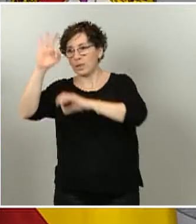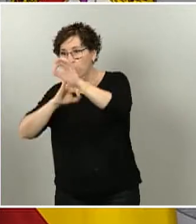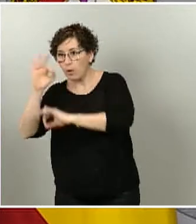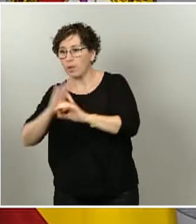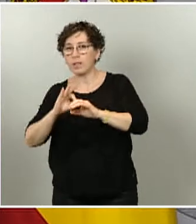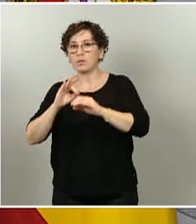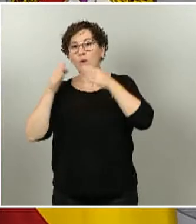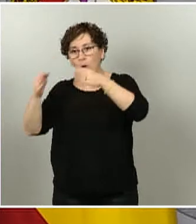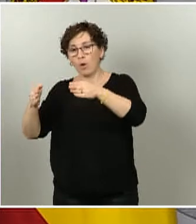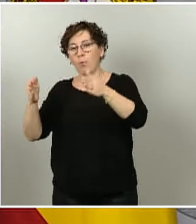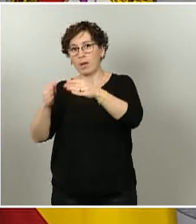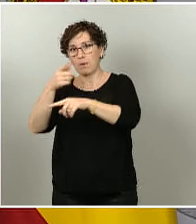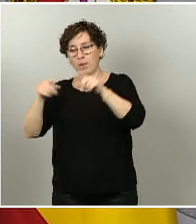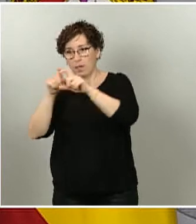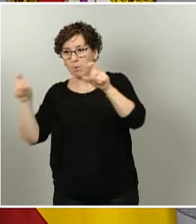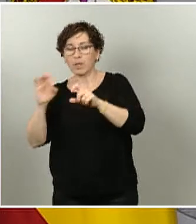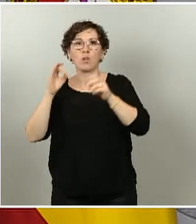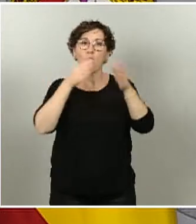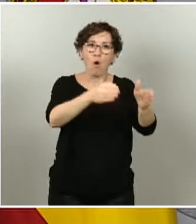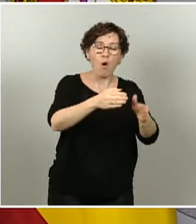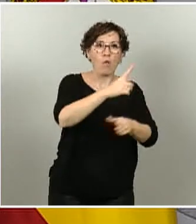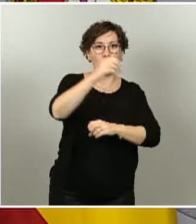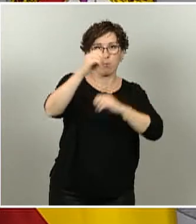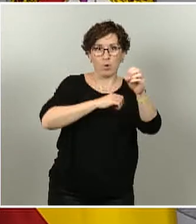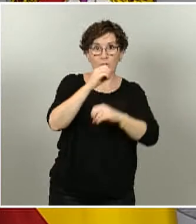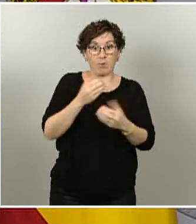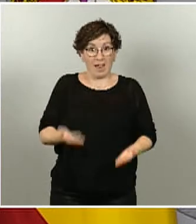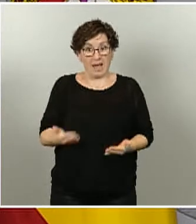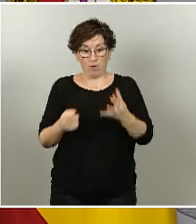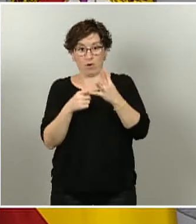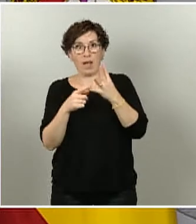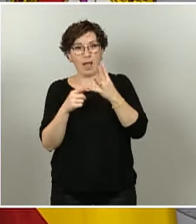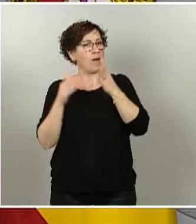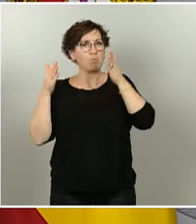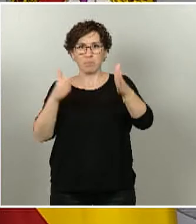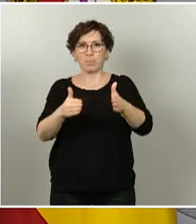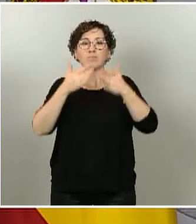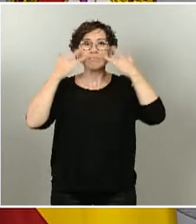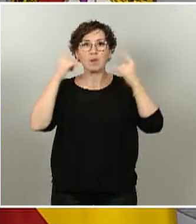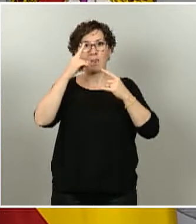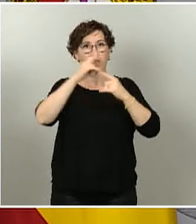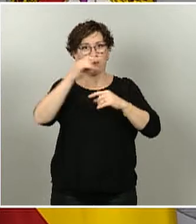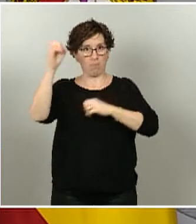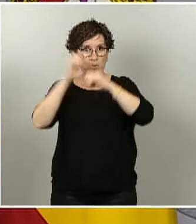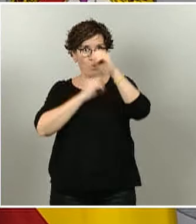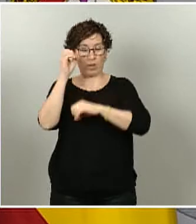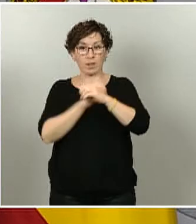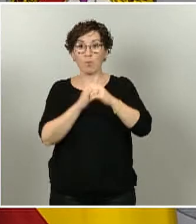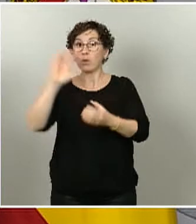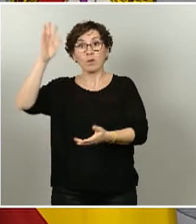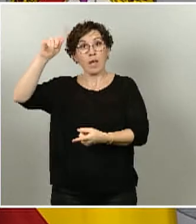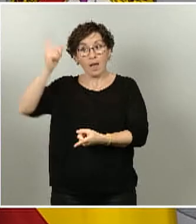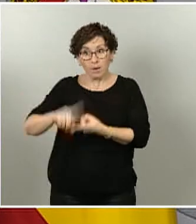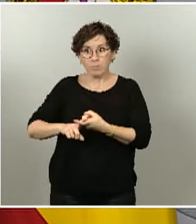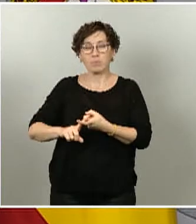este caso, el 100% de esta línea va dirigida a pymes. Pondremos, cuando se agoten, otros 20.000 millones a continuación